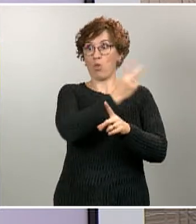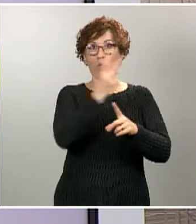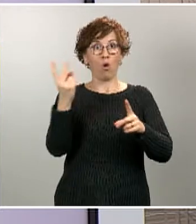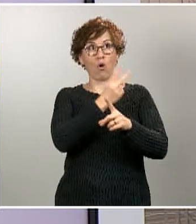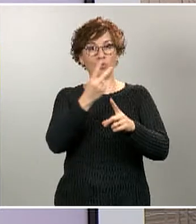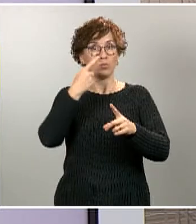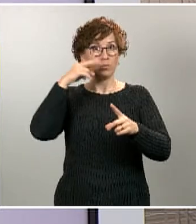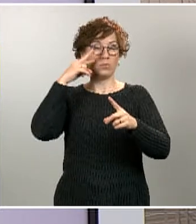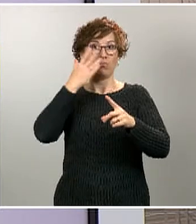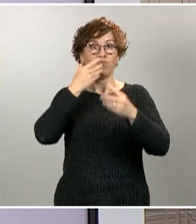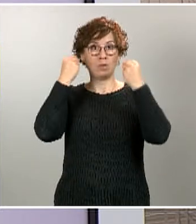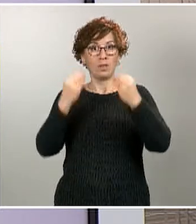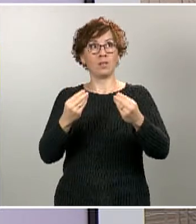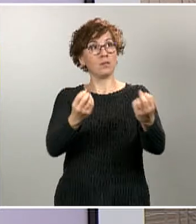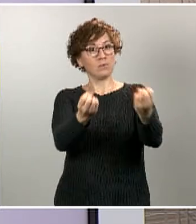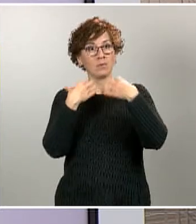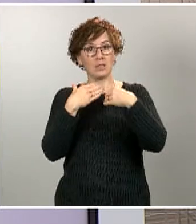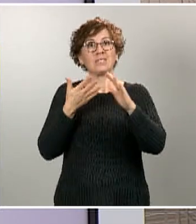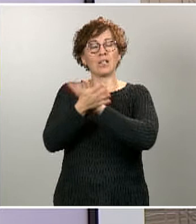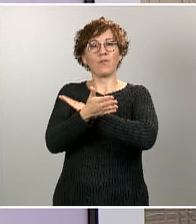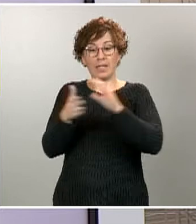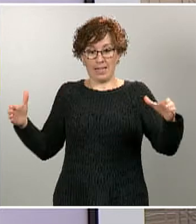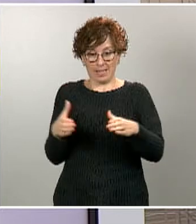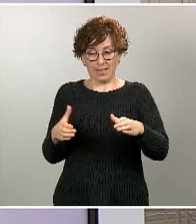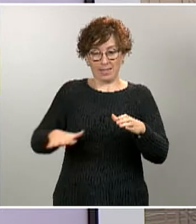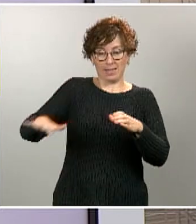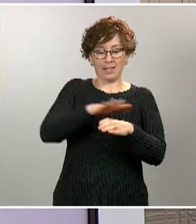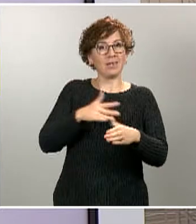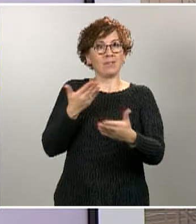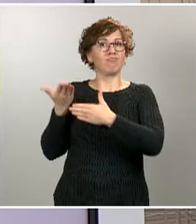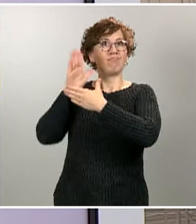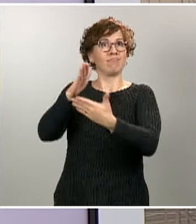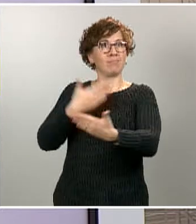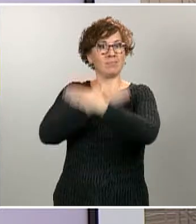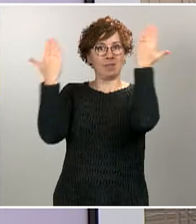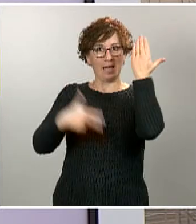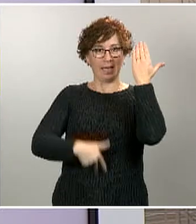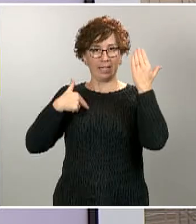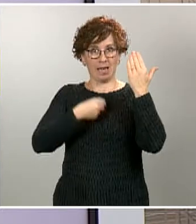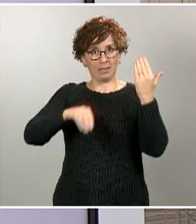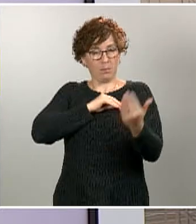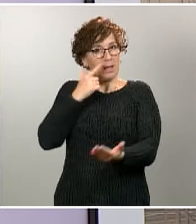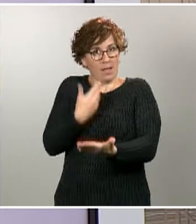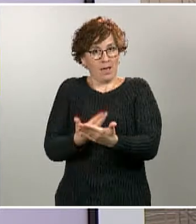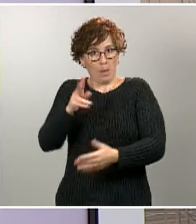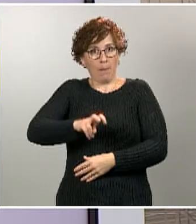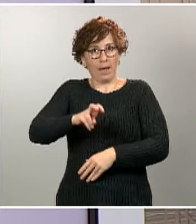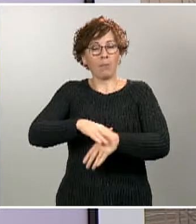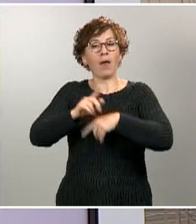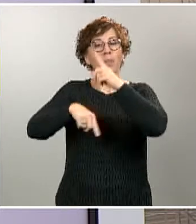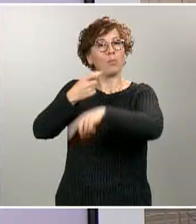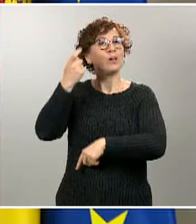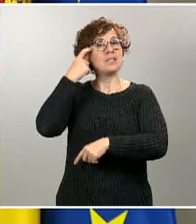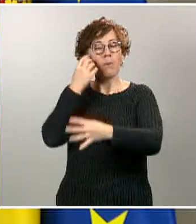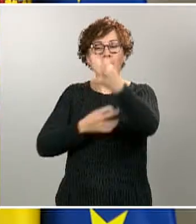que es representativa del conjunto del territorio español y que nos permitirá conocer datos con una base estadística suficiente para